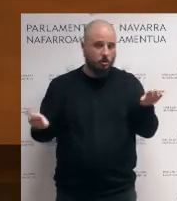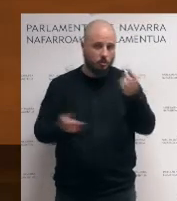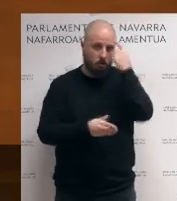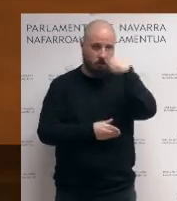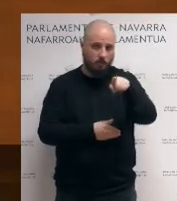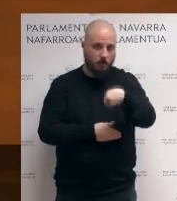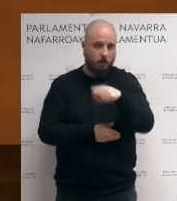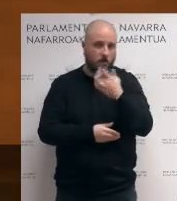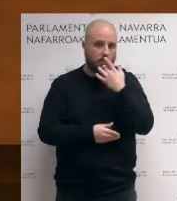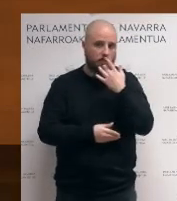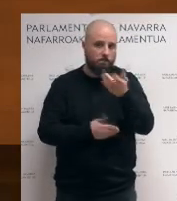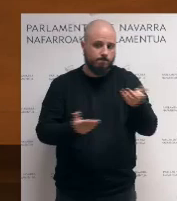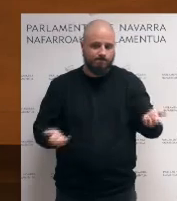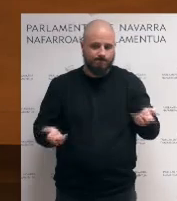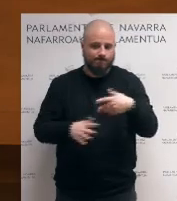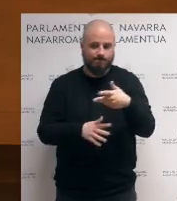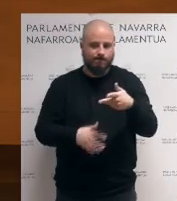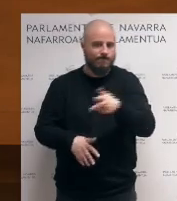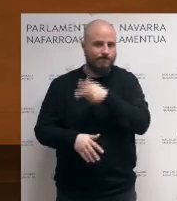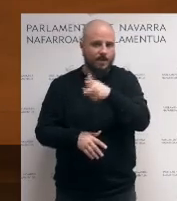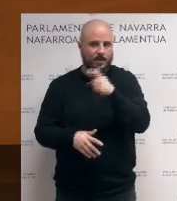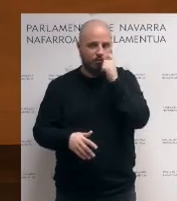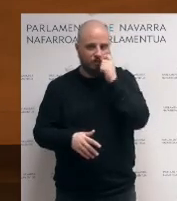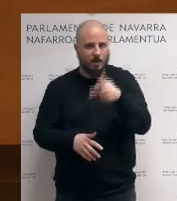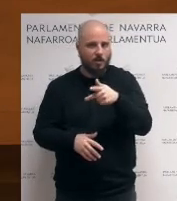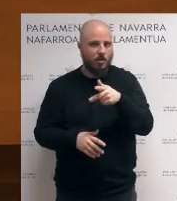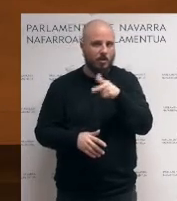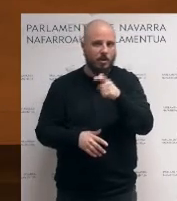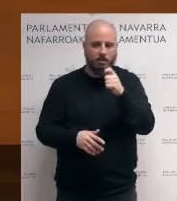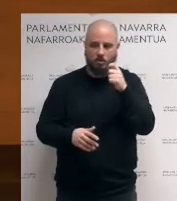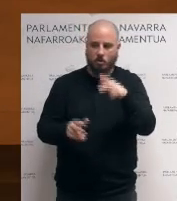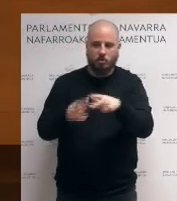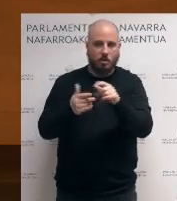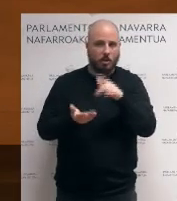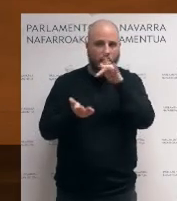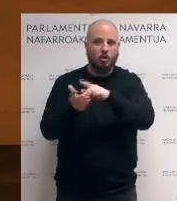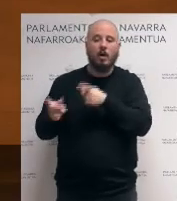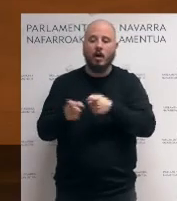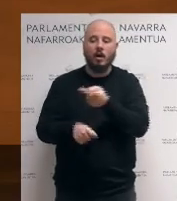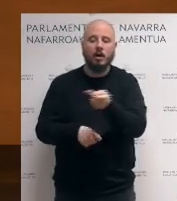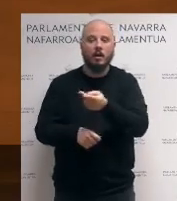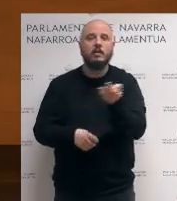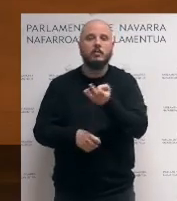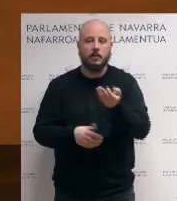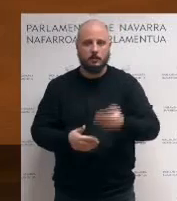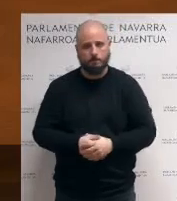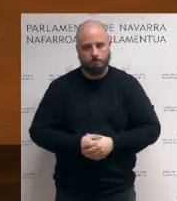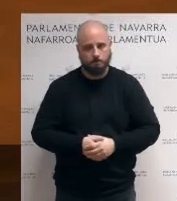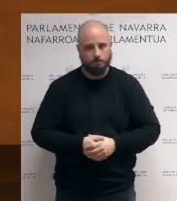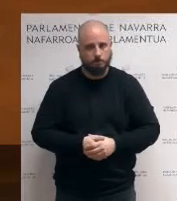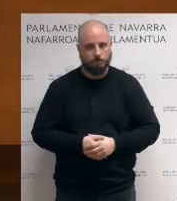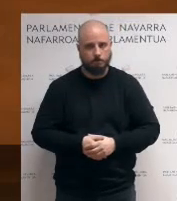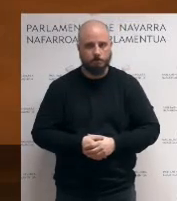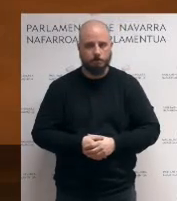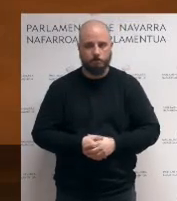derechos humanos y con los derechos sociales que tanto dice usted defender cuando hay una guerra. Y el resultado de esta moción, pues sinceramente no nos